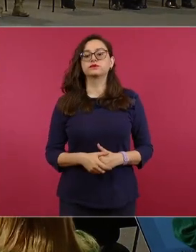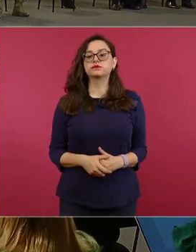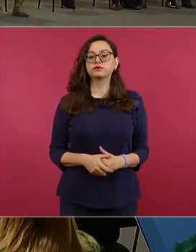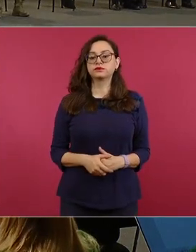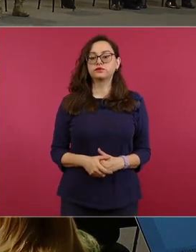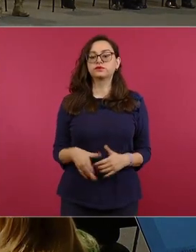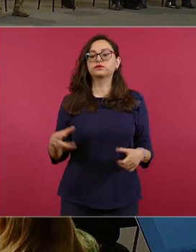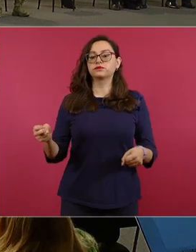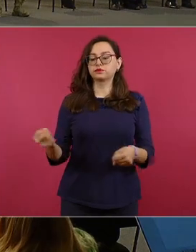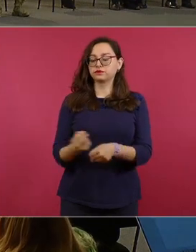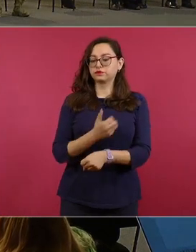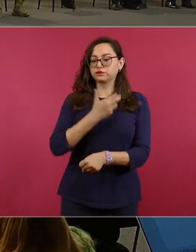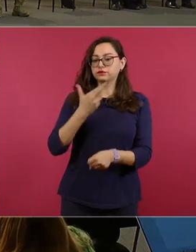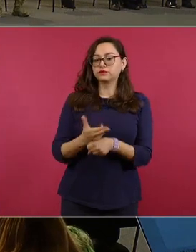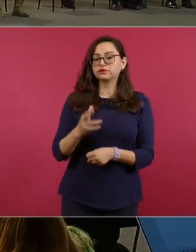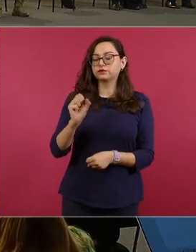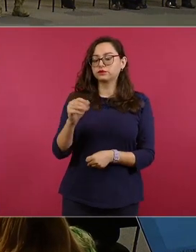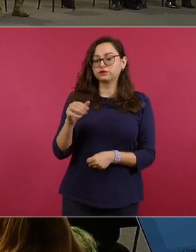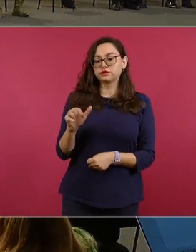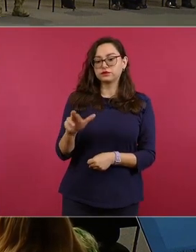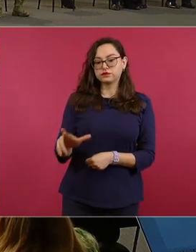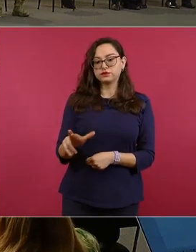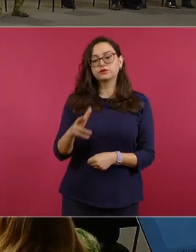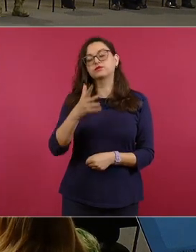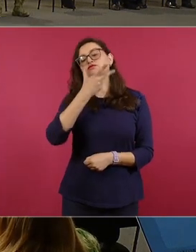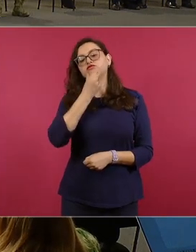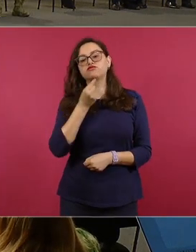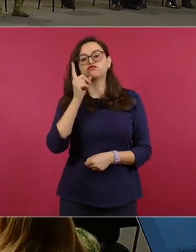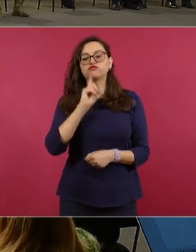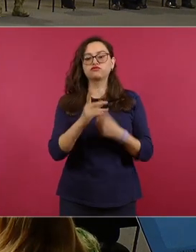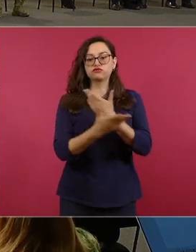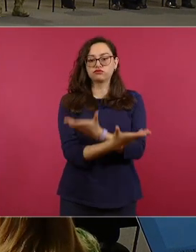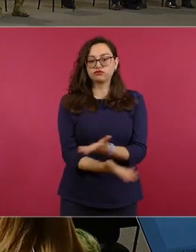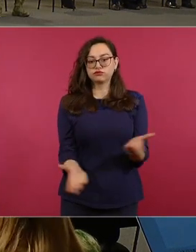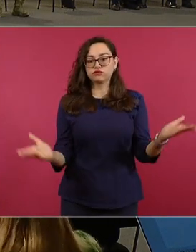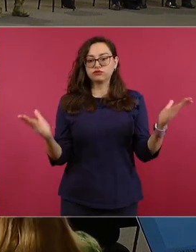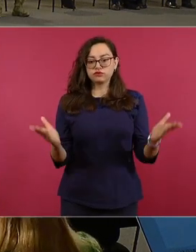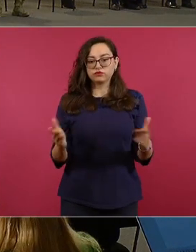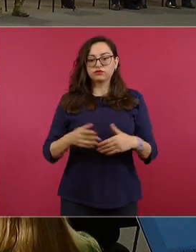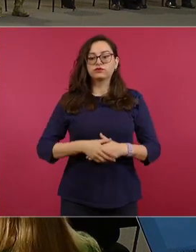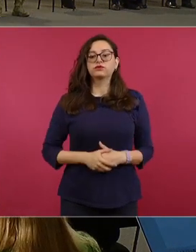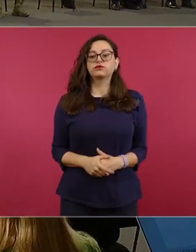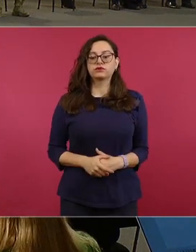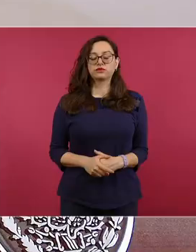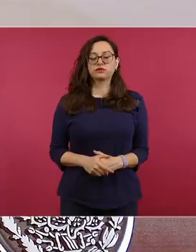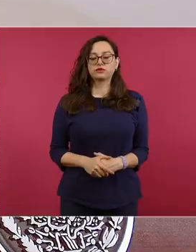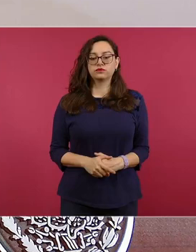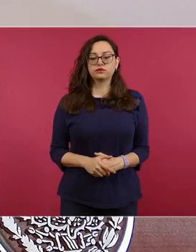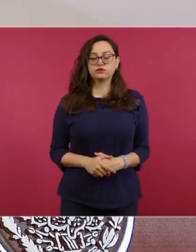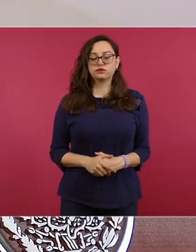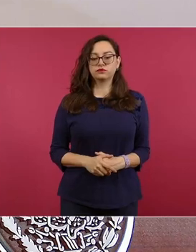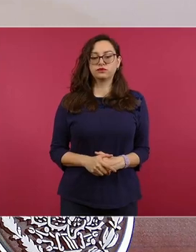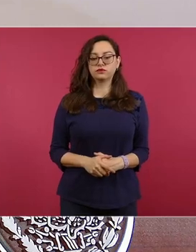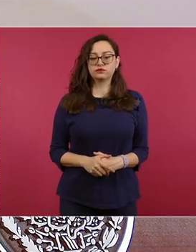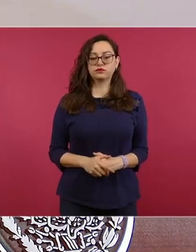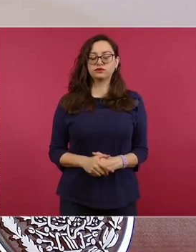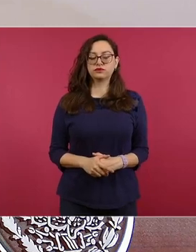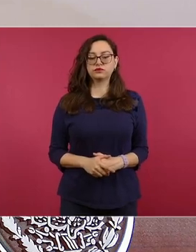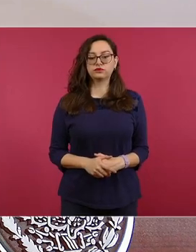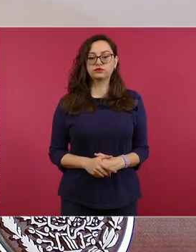Señor presidente, señor secretario de Marina, señoras y señores. En el contexto de la obligación de